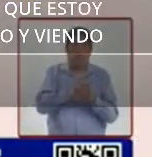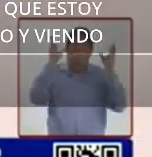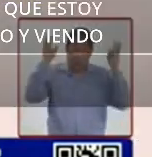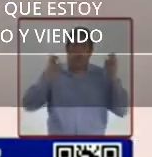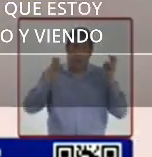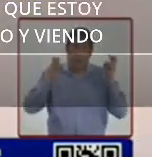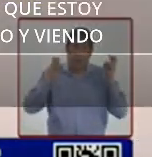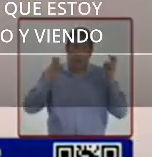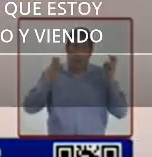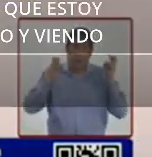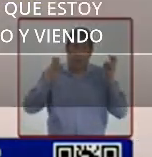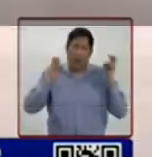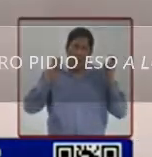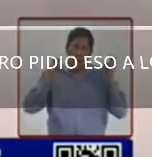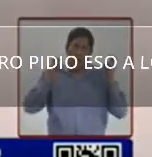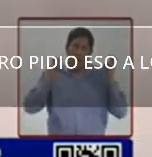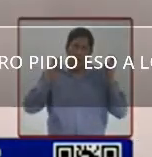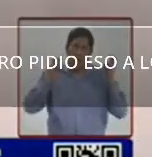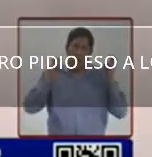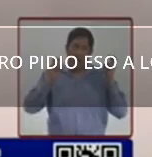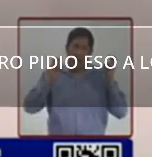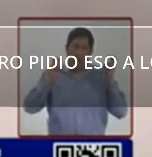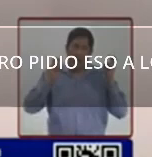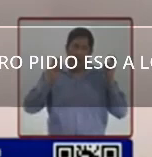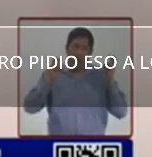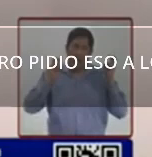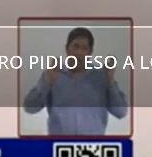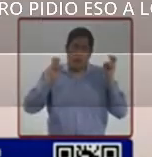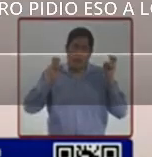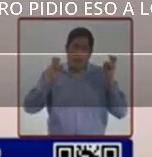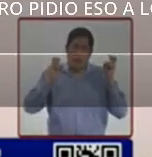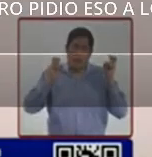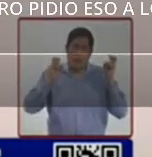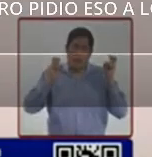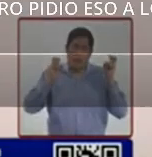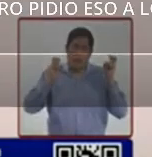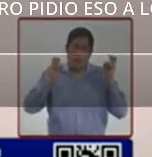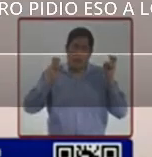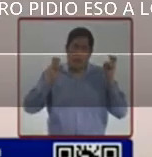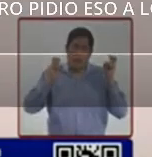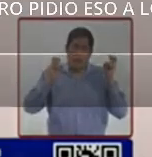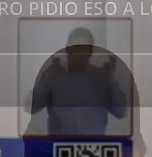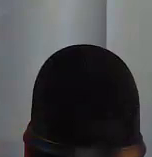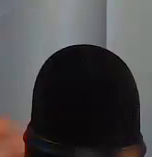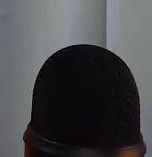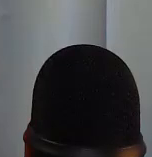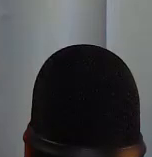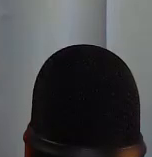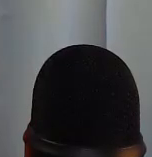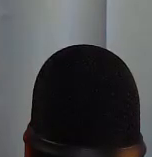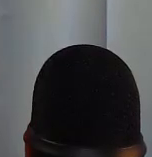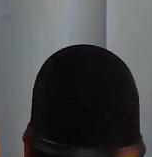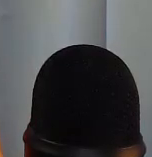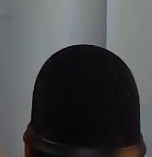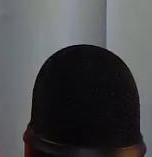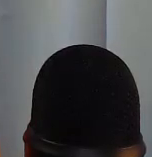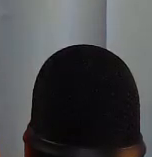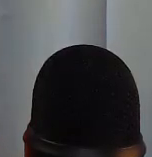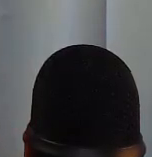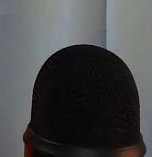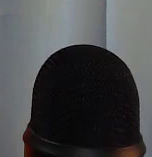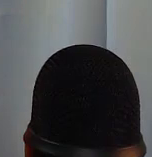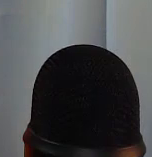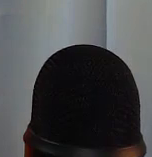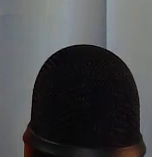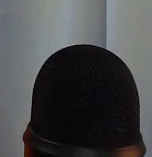el tema penal. Orientar. ¿Cómo carajo orientás a alguien? Amigo, amigo, la educación sexual es así. Vas y tenés una